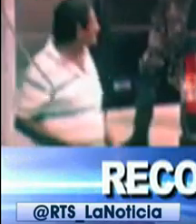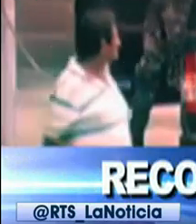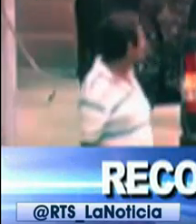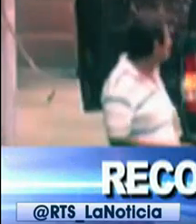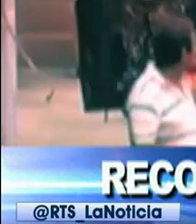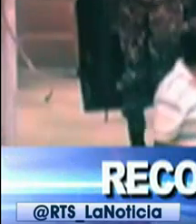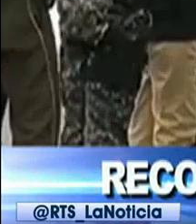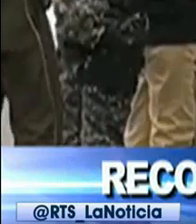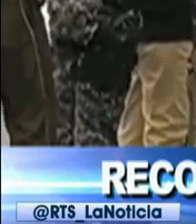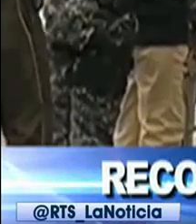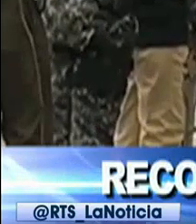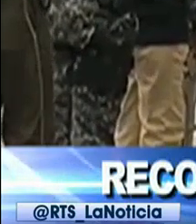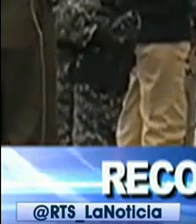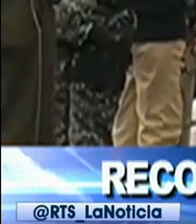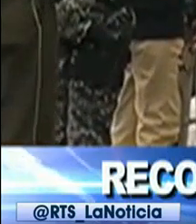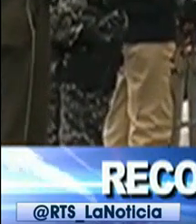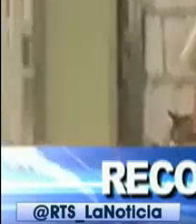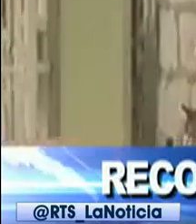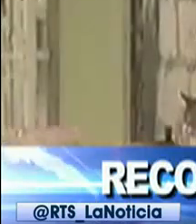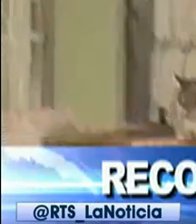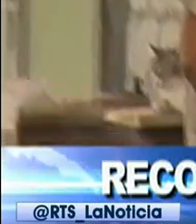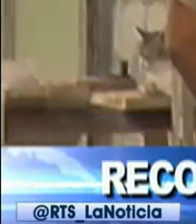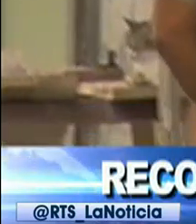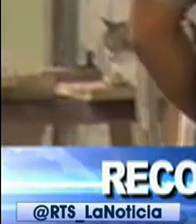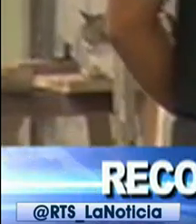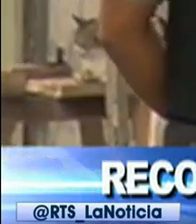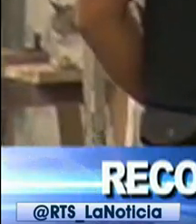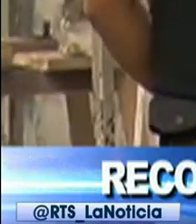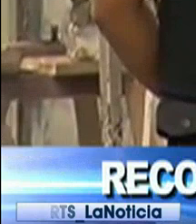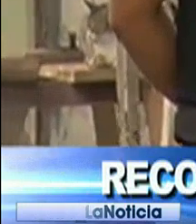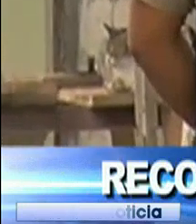principal sospechoso de este crimen.